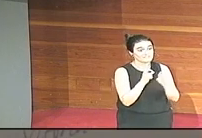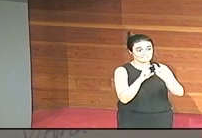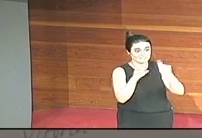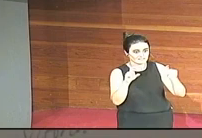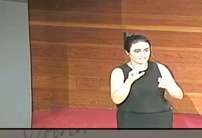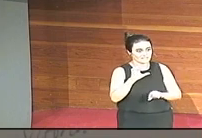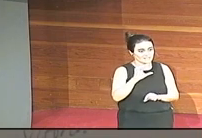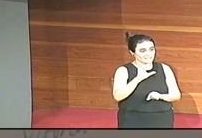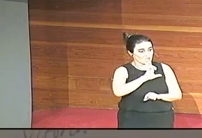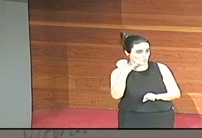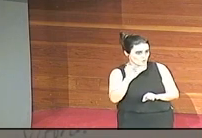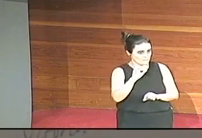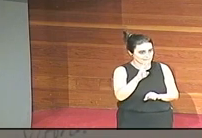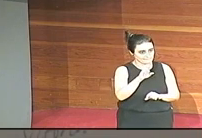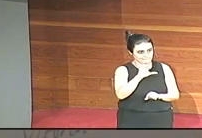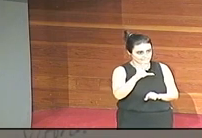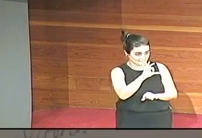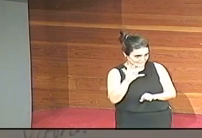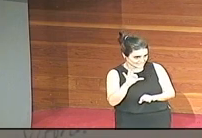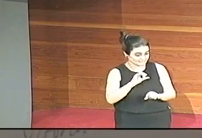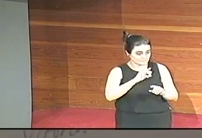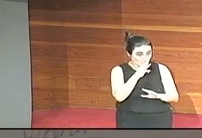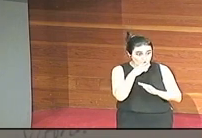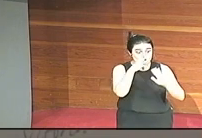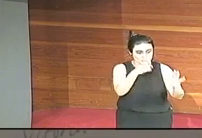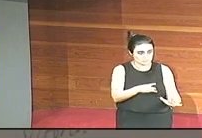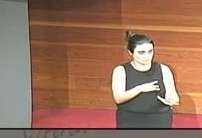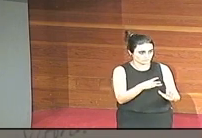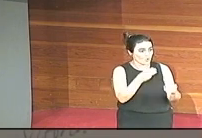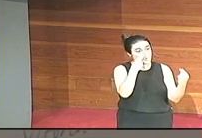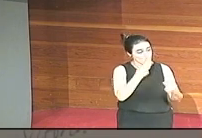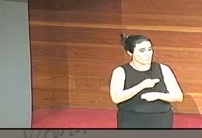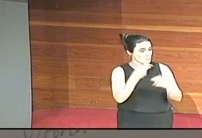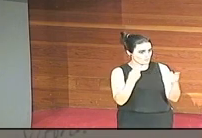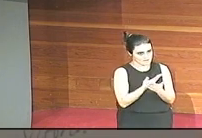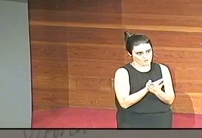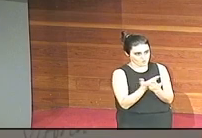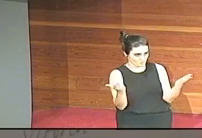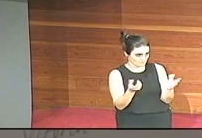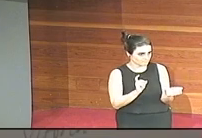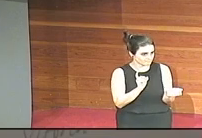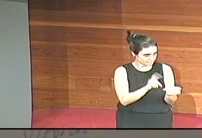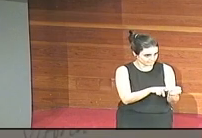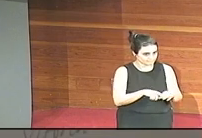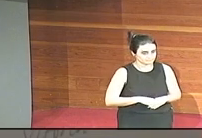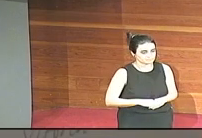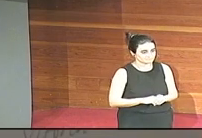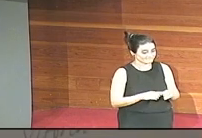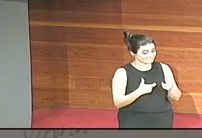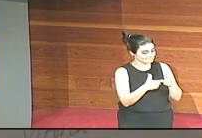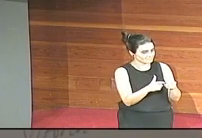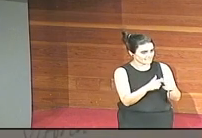demás sito en ver l en pausa eta shorty verte ondoren público en cargar en tal de sortear en i d i sans en ciencias lohan